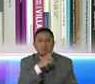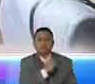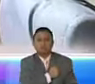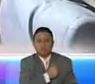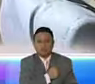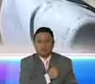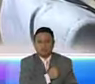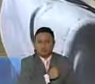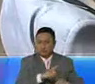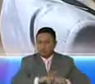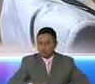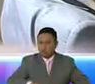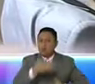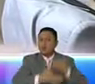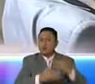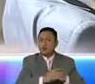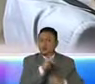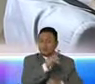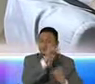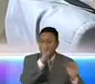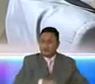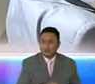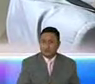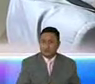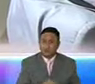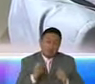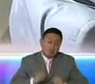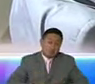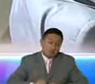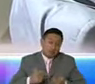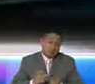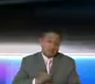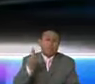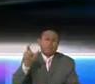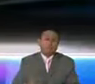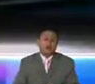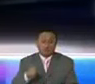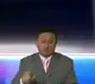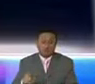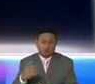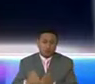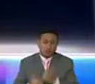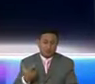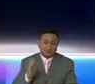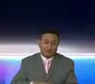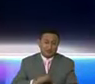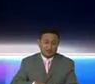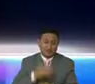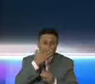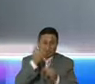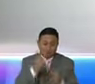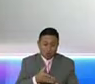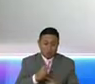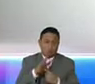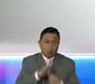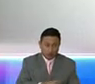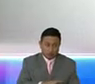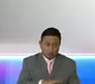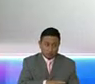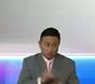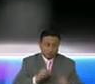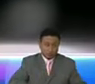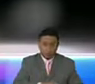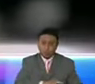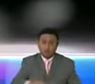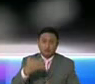pondere. Asegura que es necesario dejar abierta la posibilidad de que la persona que se vea afectada por un caso de odio o discriminación pueda